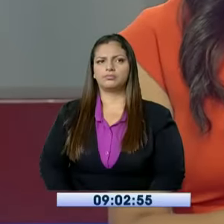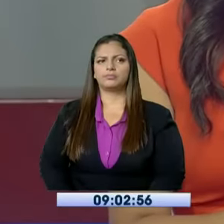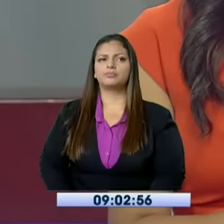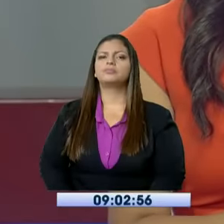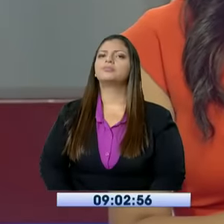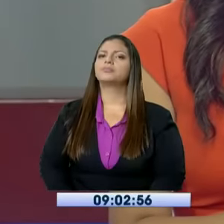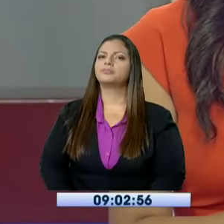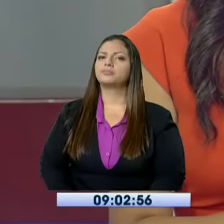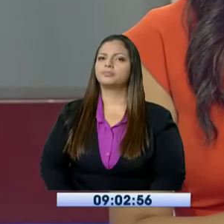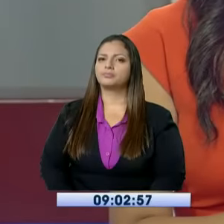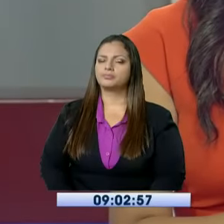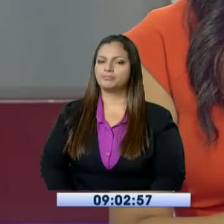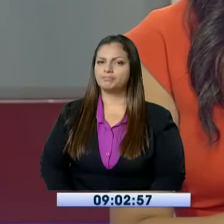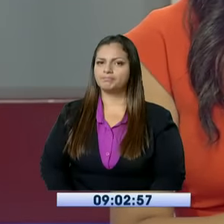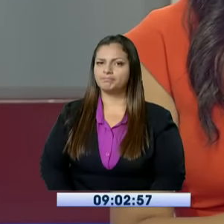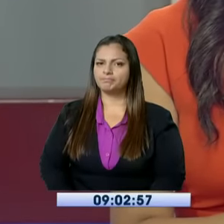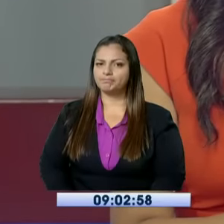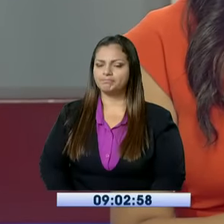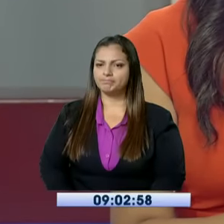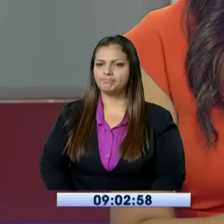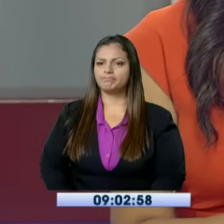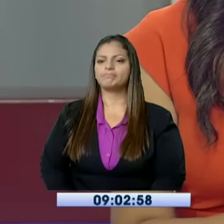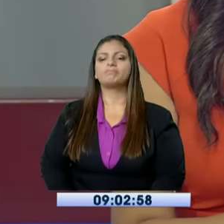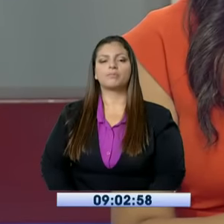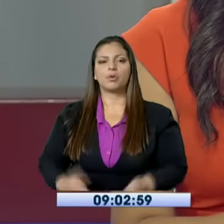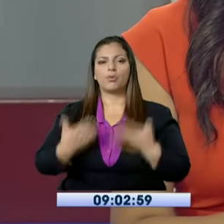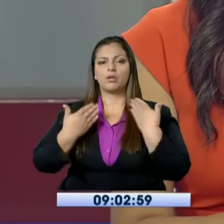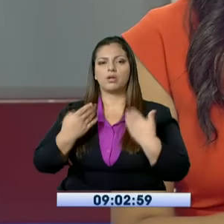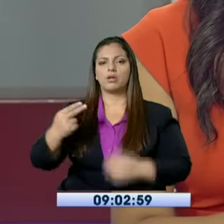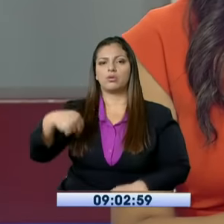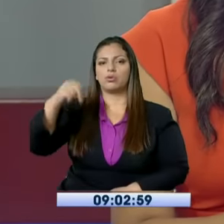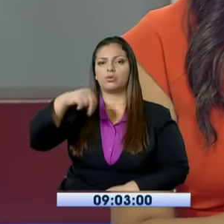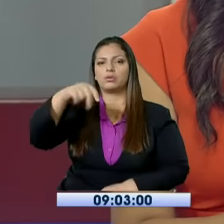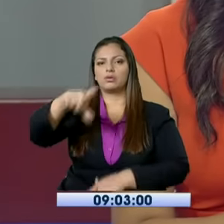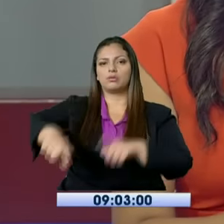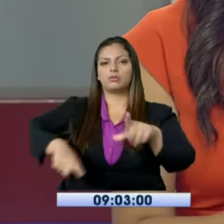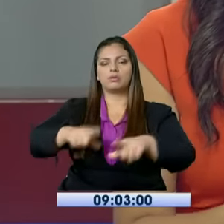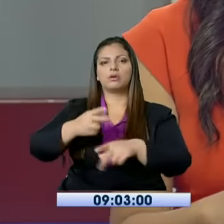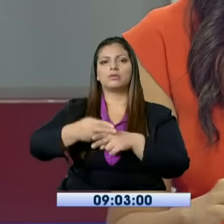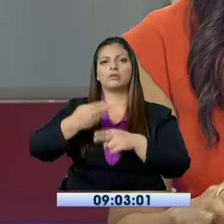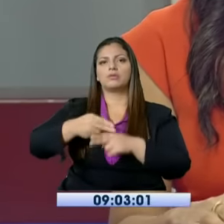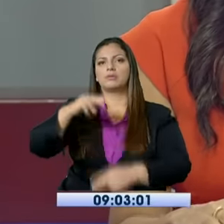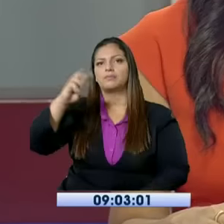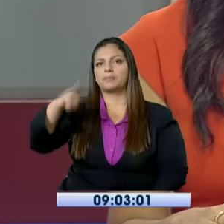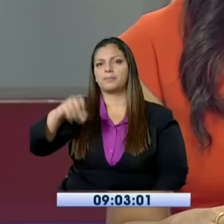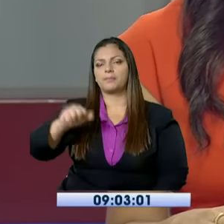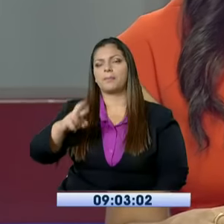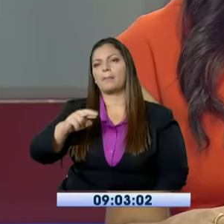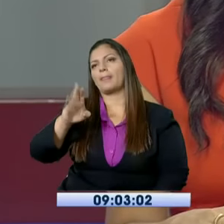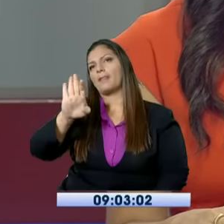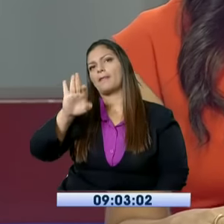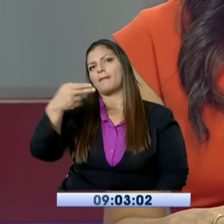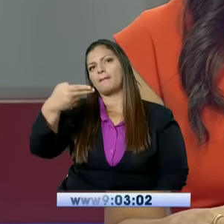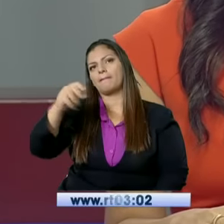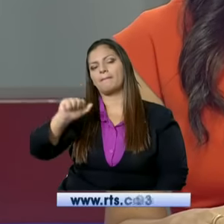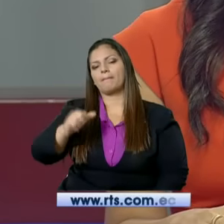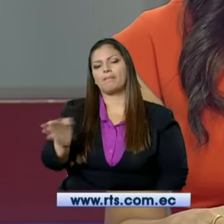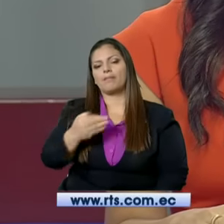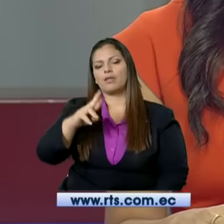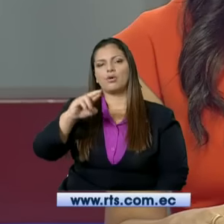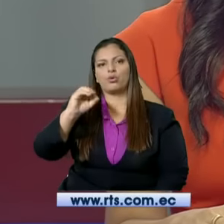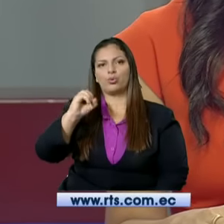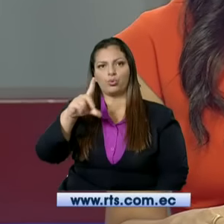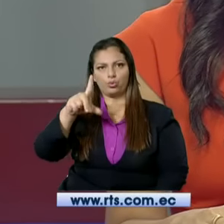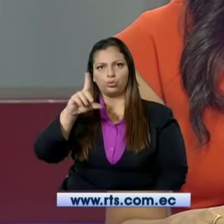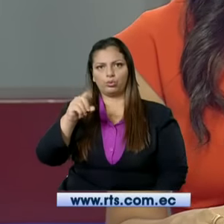Detienen a presunto delincuente que mantenía en zozobra a un grupo de moradores de la ciudadela Marta de Roldós, al norte de Guayaquil. Durante la